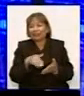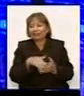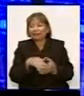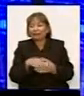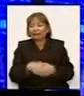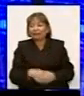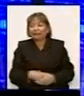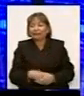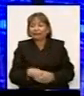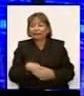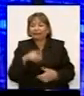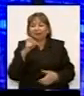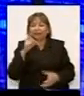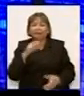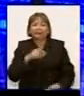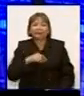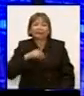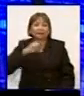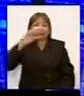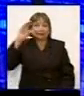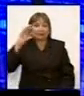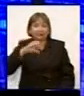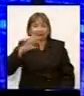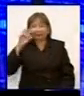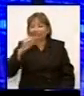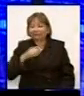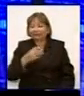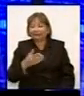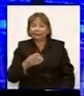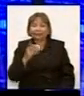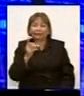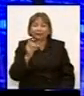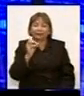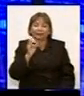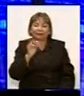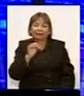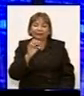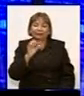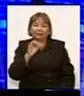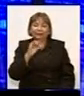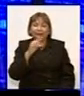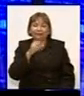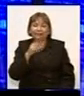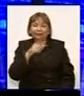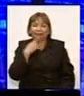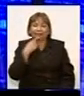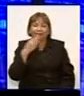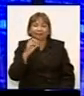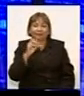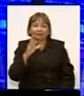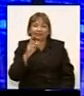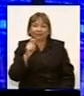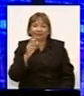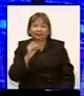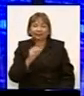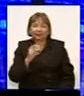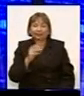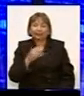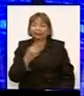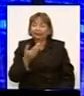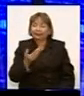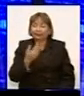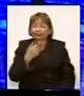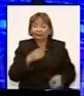descentralización allá en Cerro de Pasco, a la cabeza del congresista Carlos Domínguez. Hemos podido escuchar al congresista Clayton Galván y también